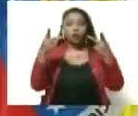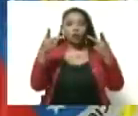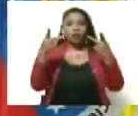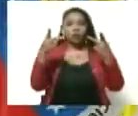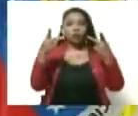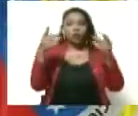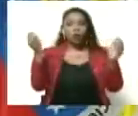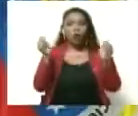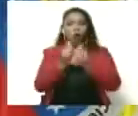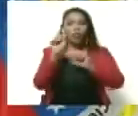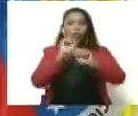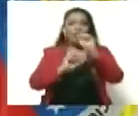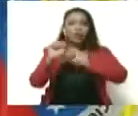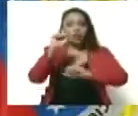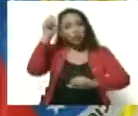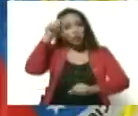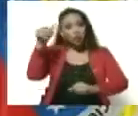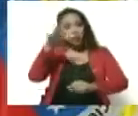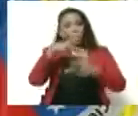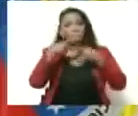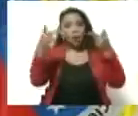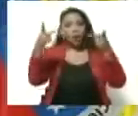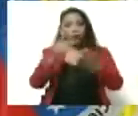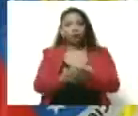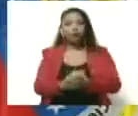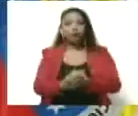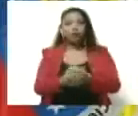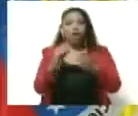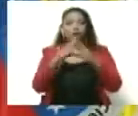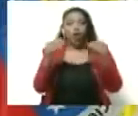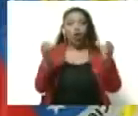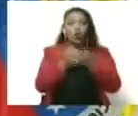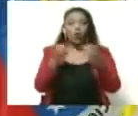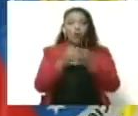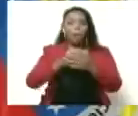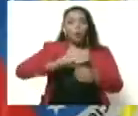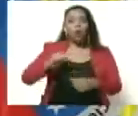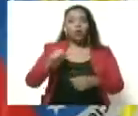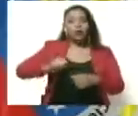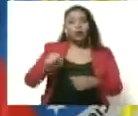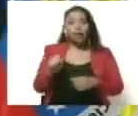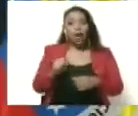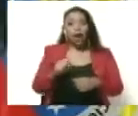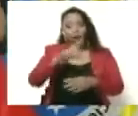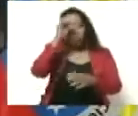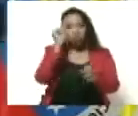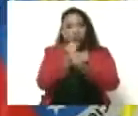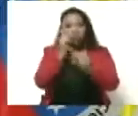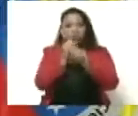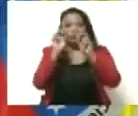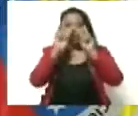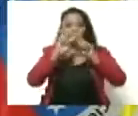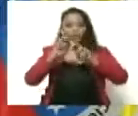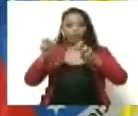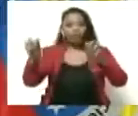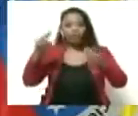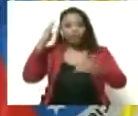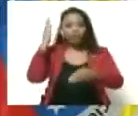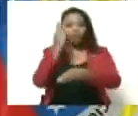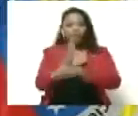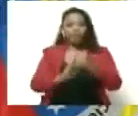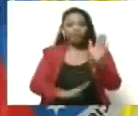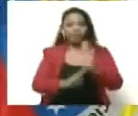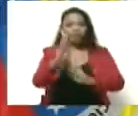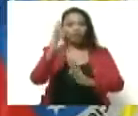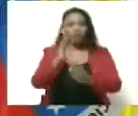con la Defensoría Pública, con todos los cuerpos policiales, y un trabajo de investigación penal que se va